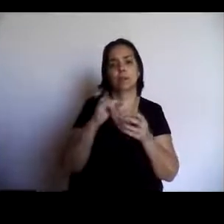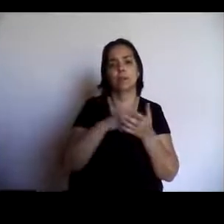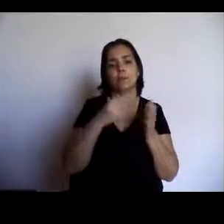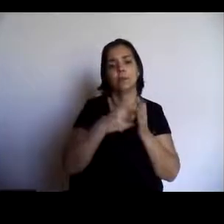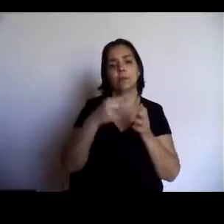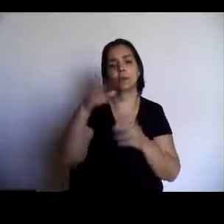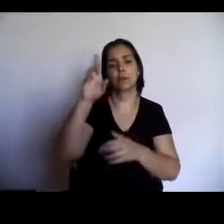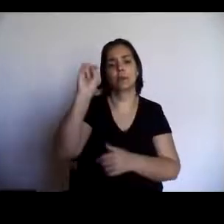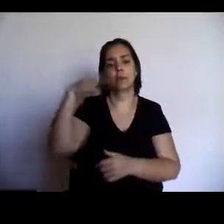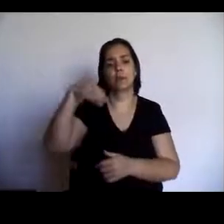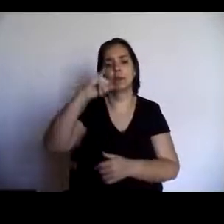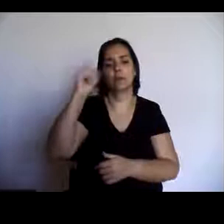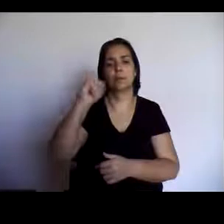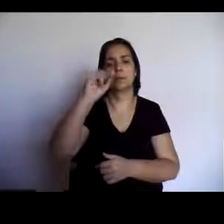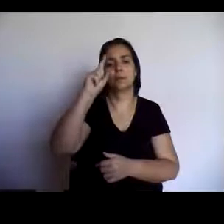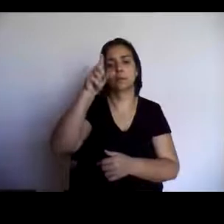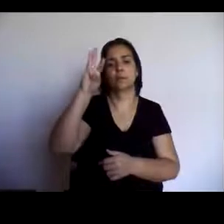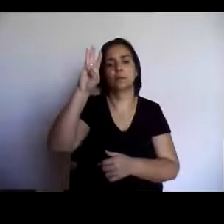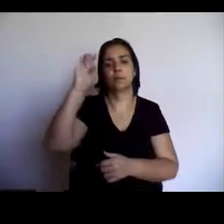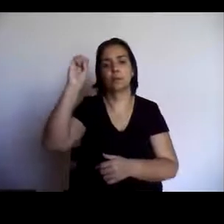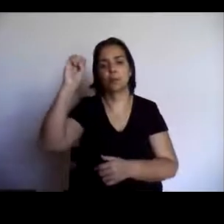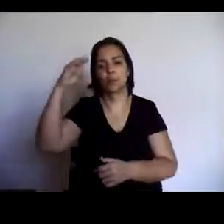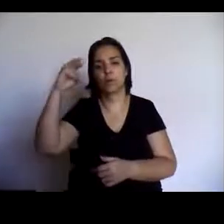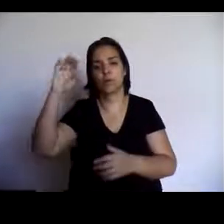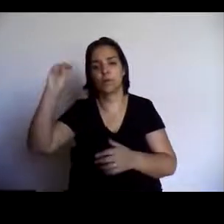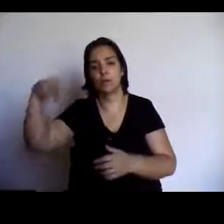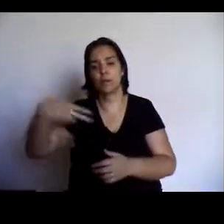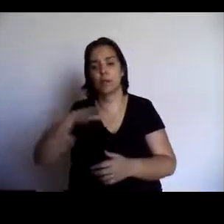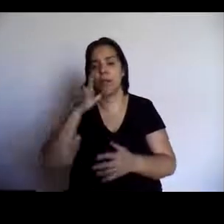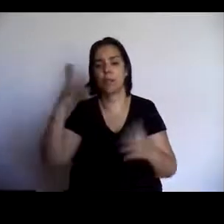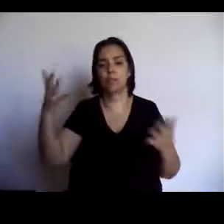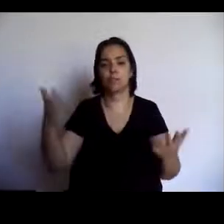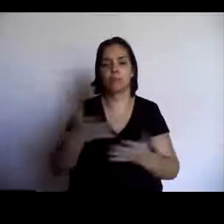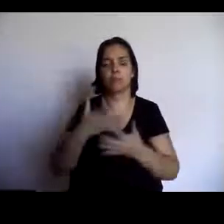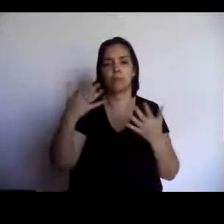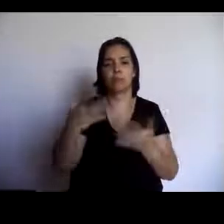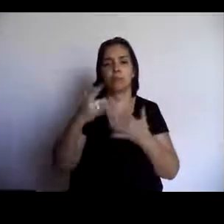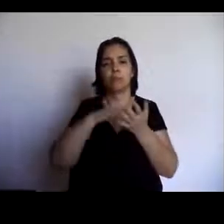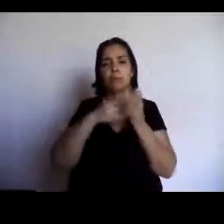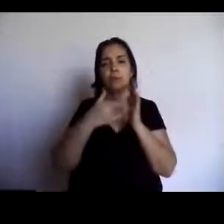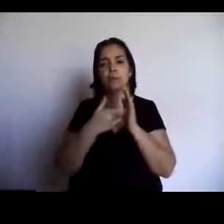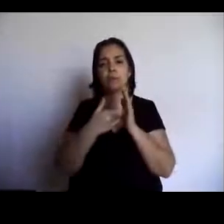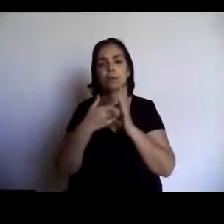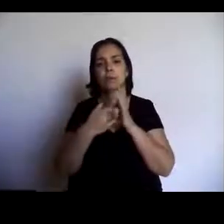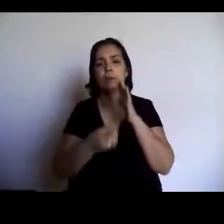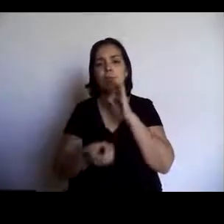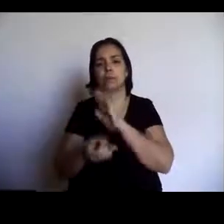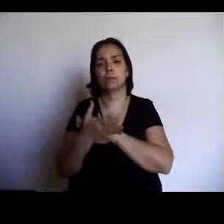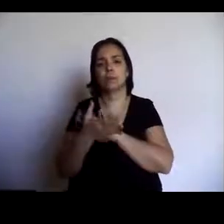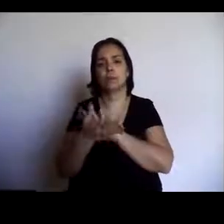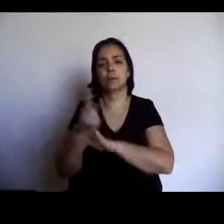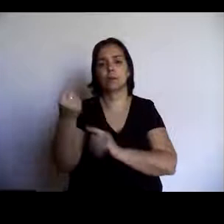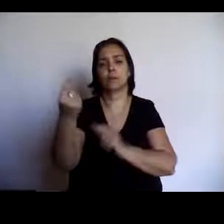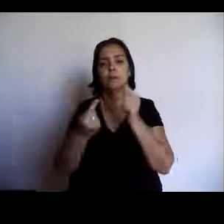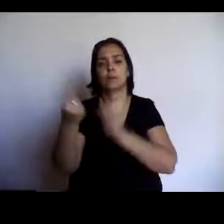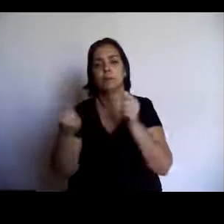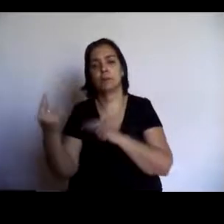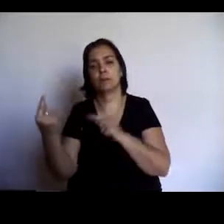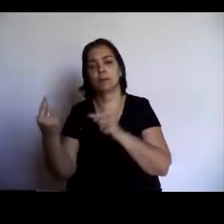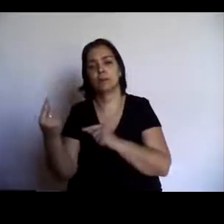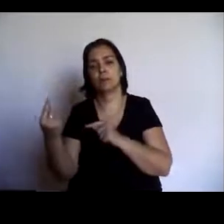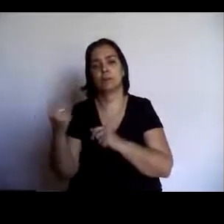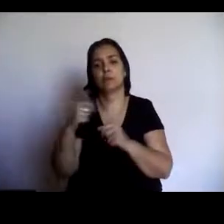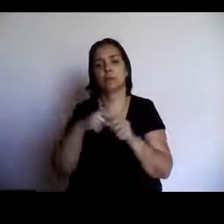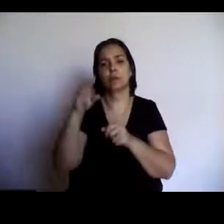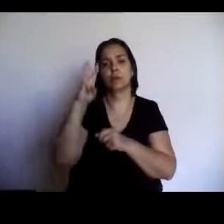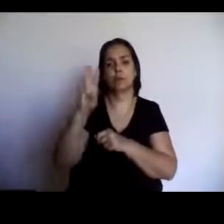joven, por 1.340.000 euros y actualmente estamos ejecutando proyectos también financiados por garantía juvenil, que son tres,